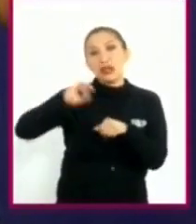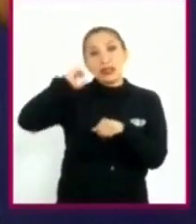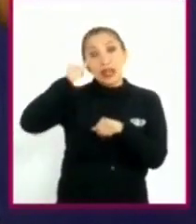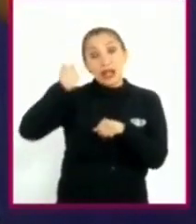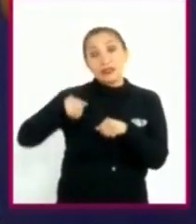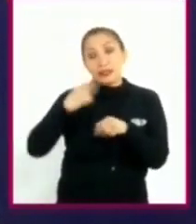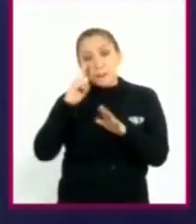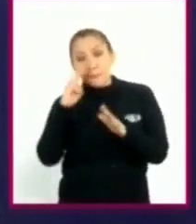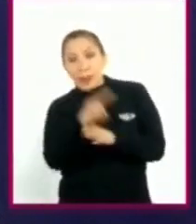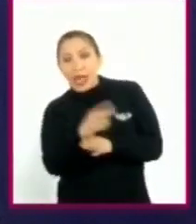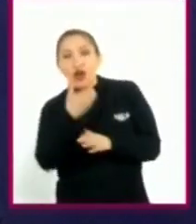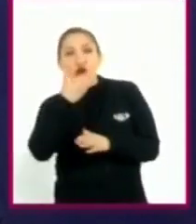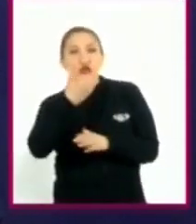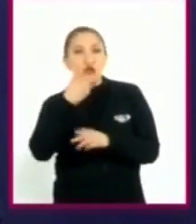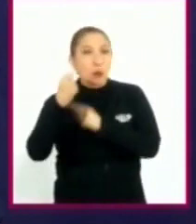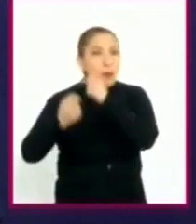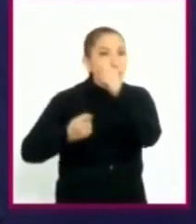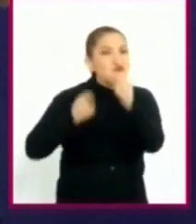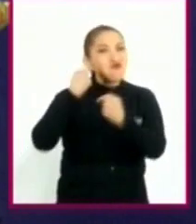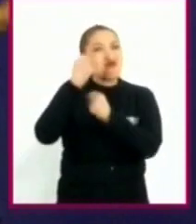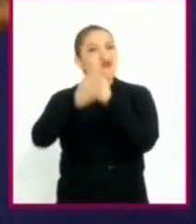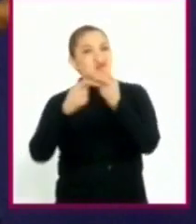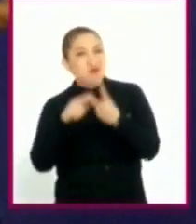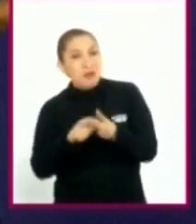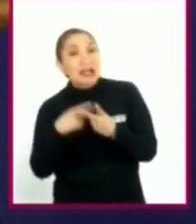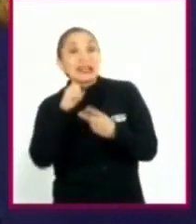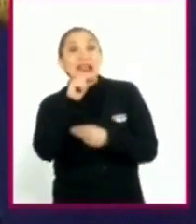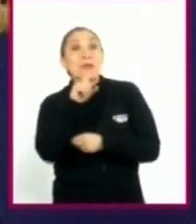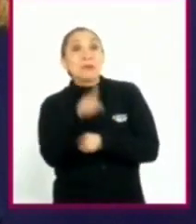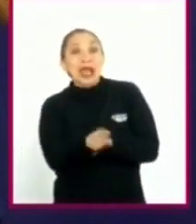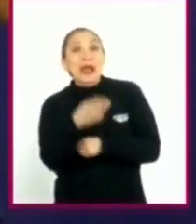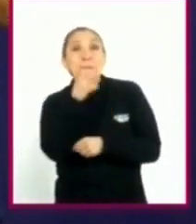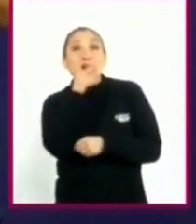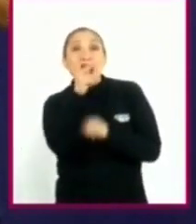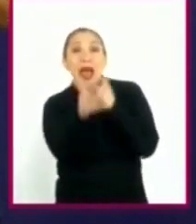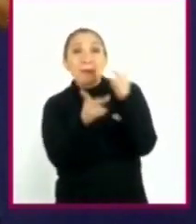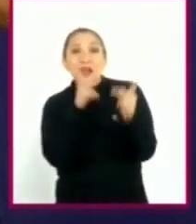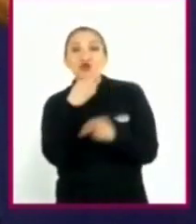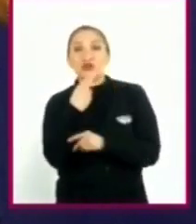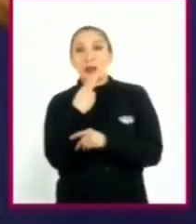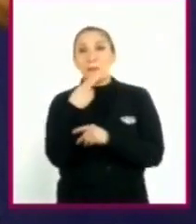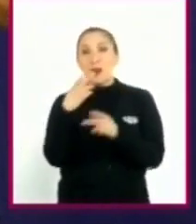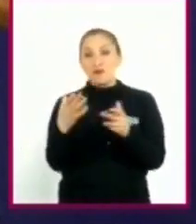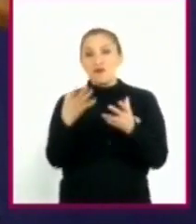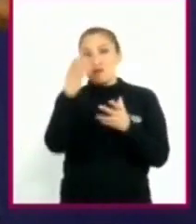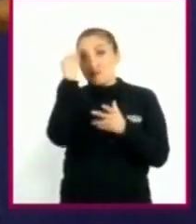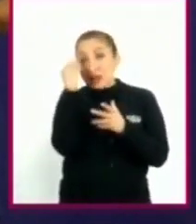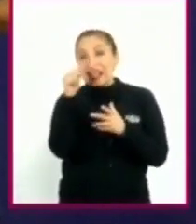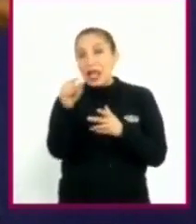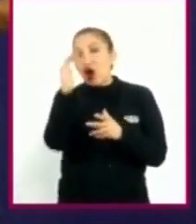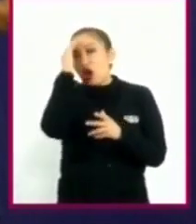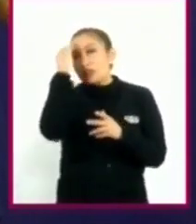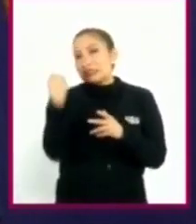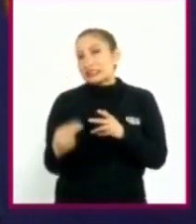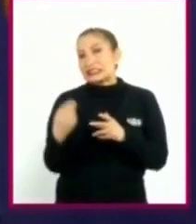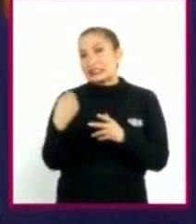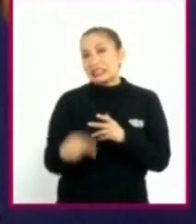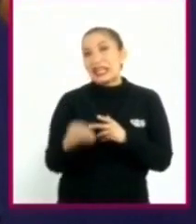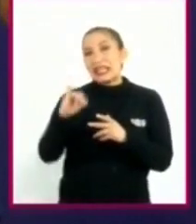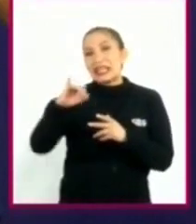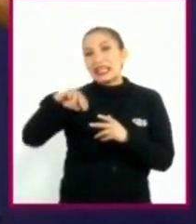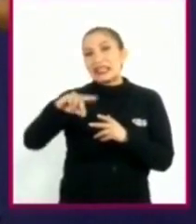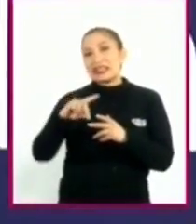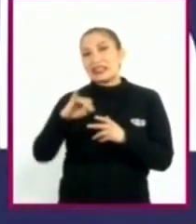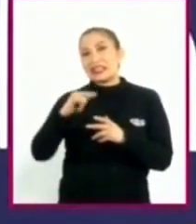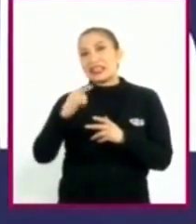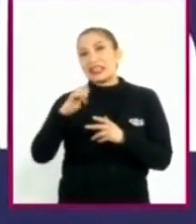se manifiestan en costumbres y tradiciones, así como en las palabras que utilizamos, a las cuales conocemos como